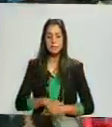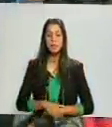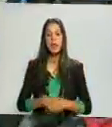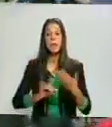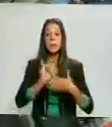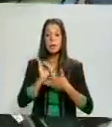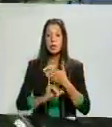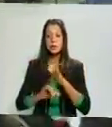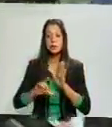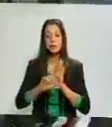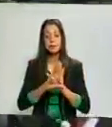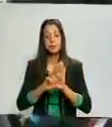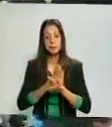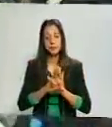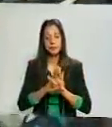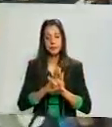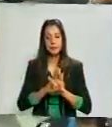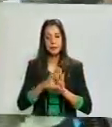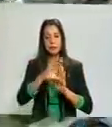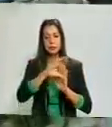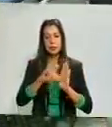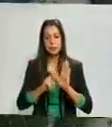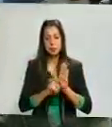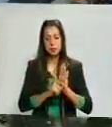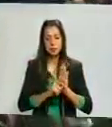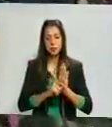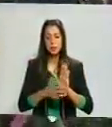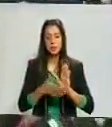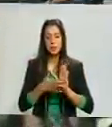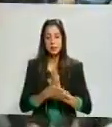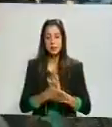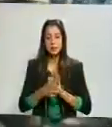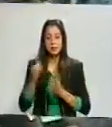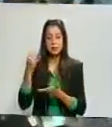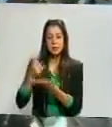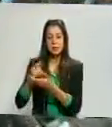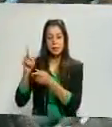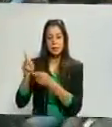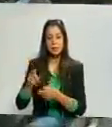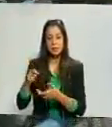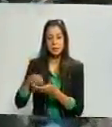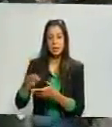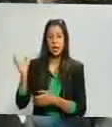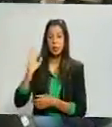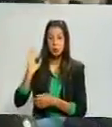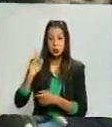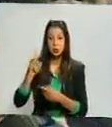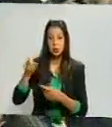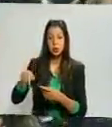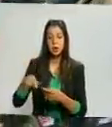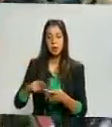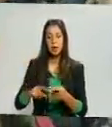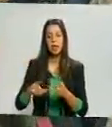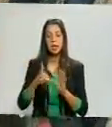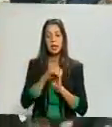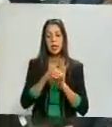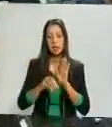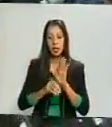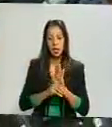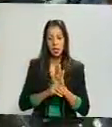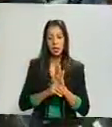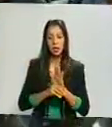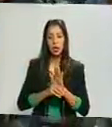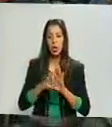de ley constitucional de la unidad tributaria sancionatoria. Decreto constituyente para la supresión